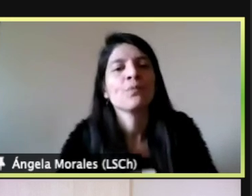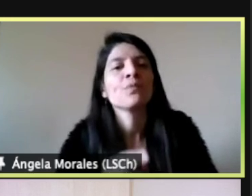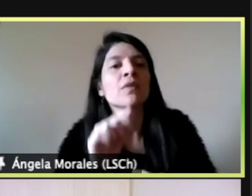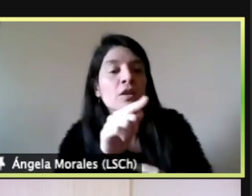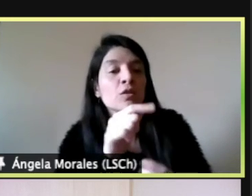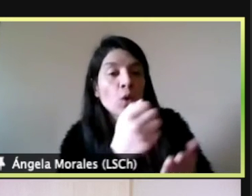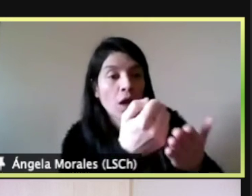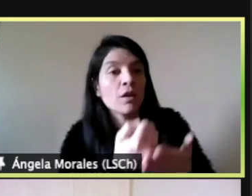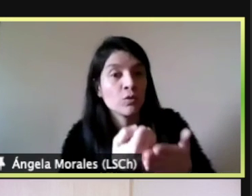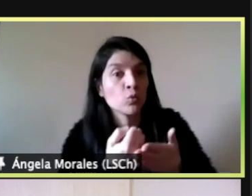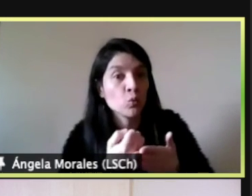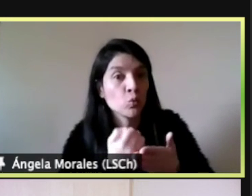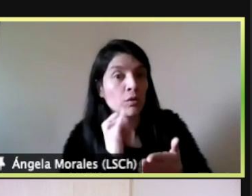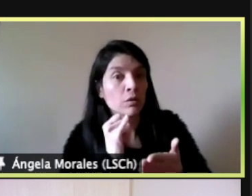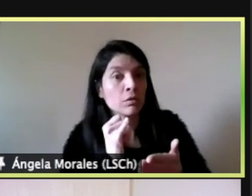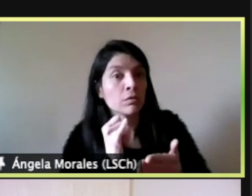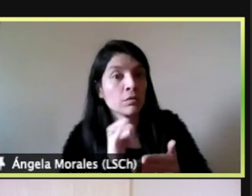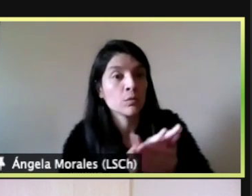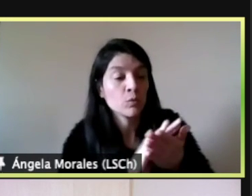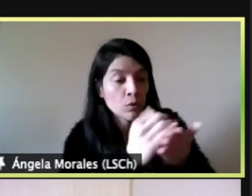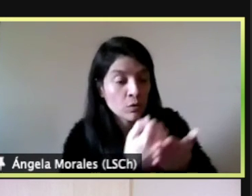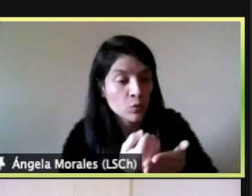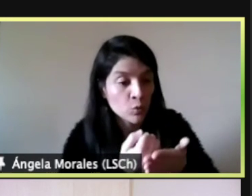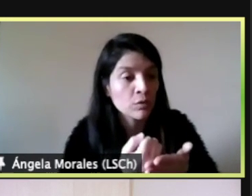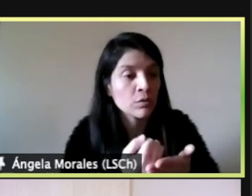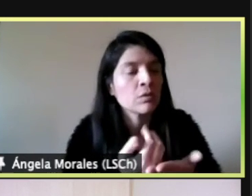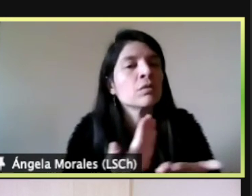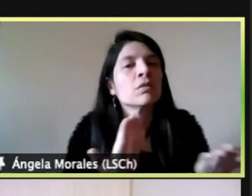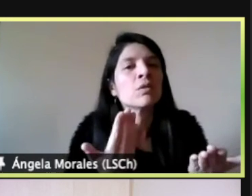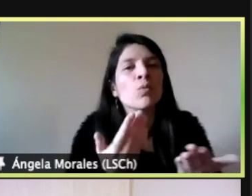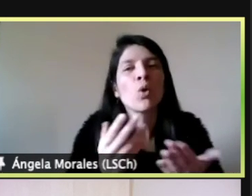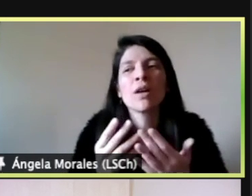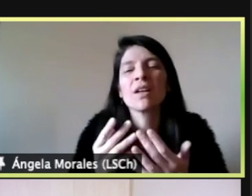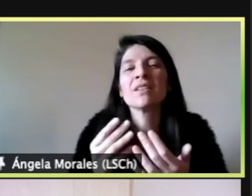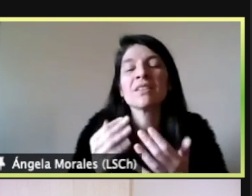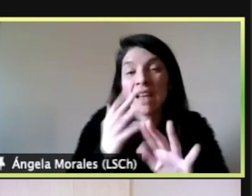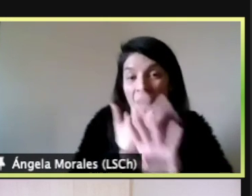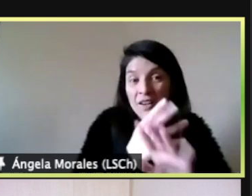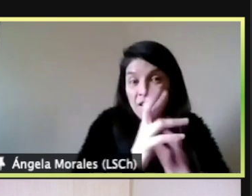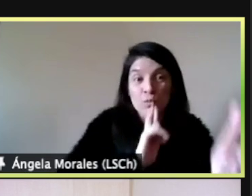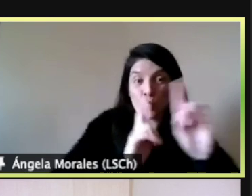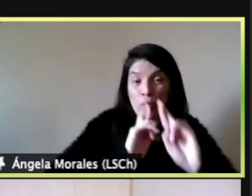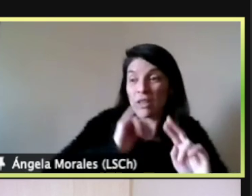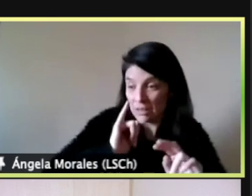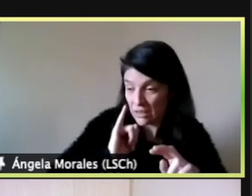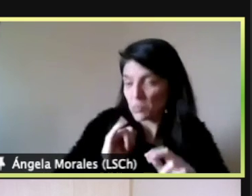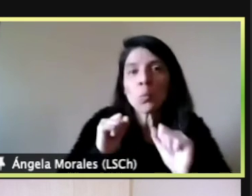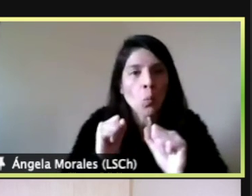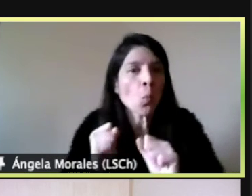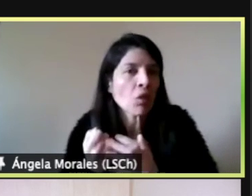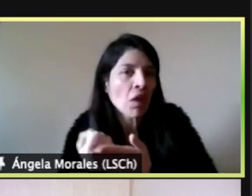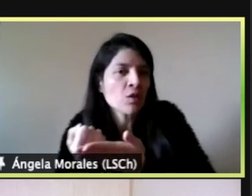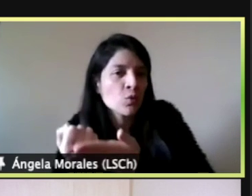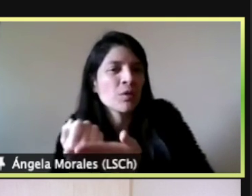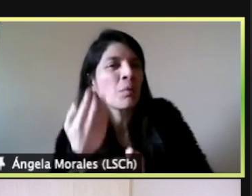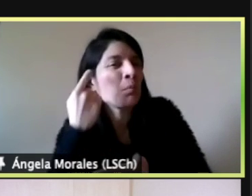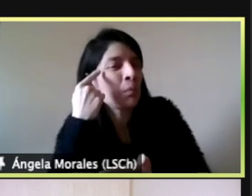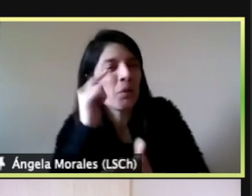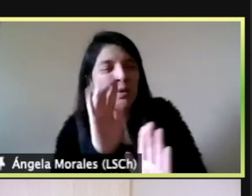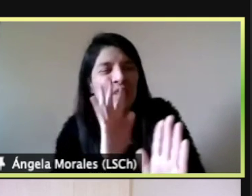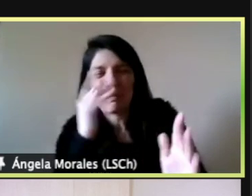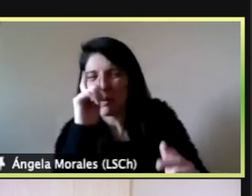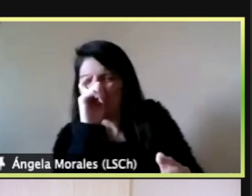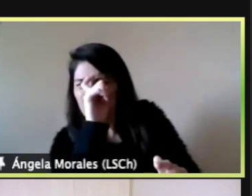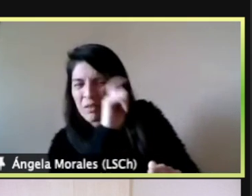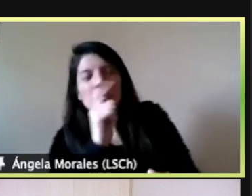da respuesta, si te complica la vida, es preferible no usarlo. Pero yo le menciono, cuando están trabajando con